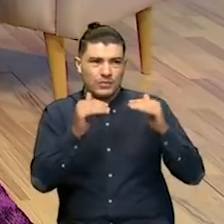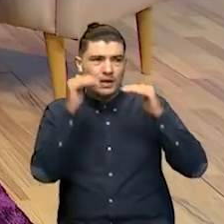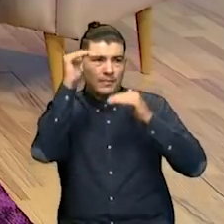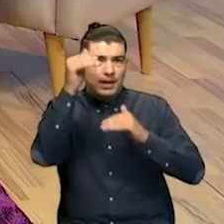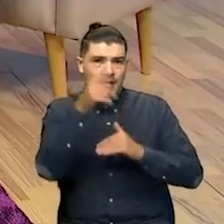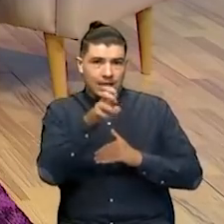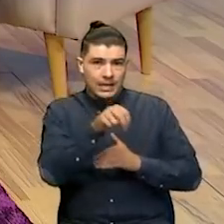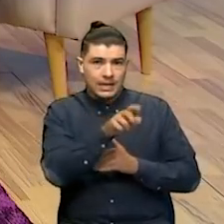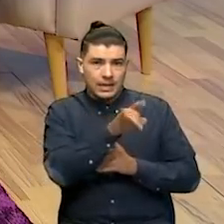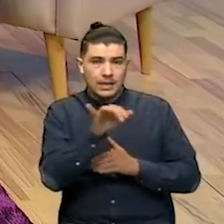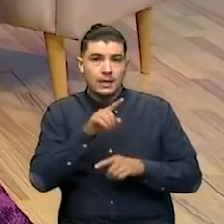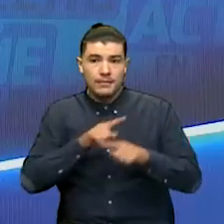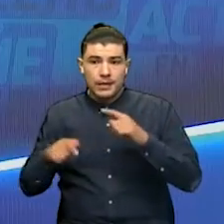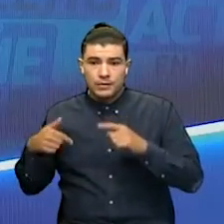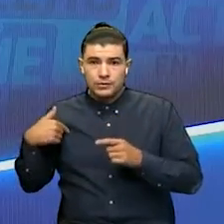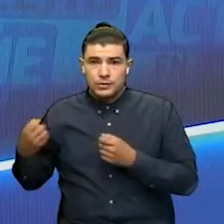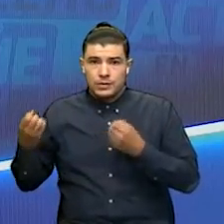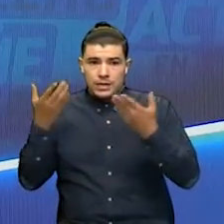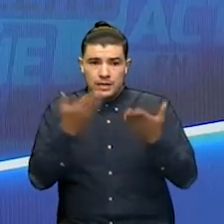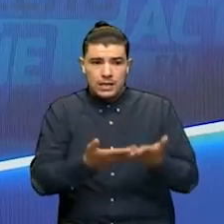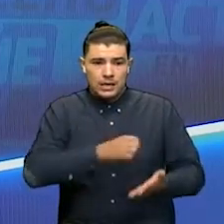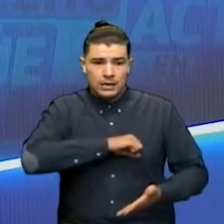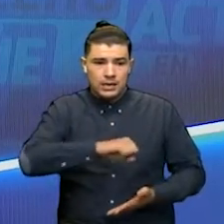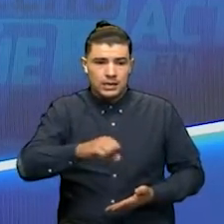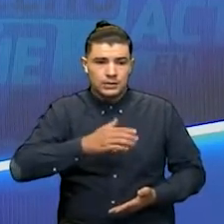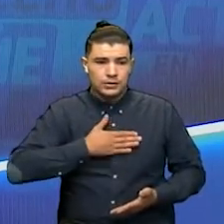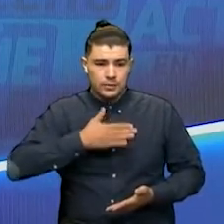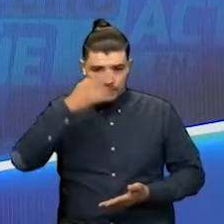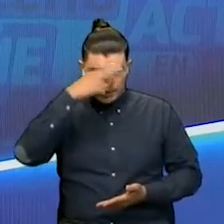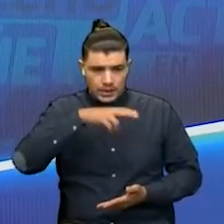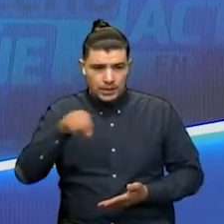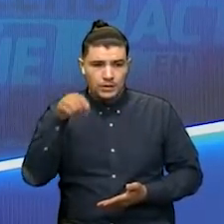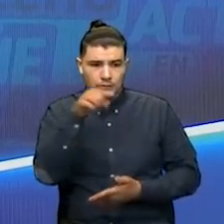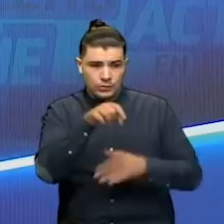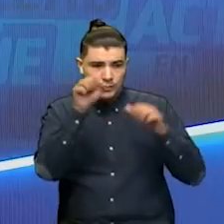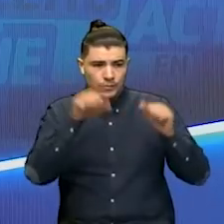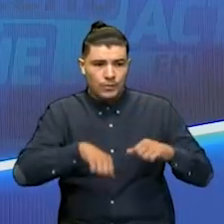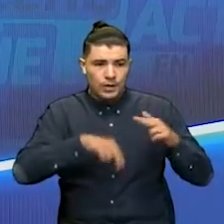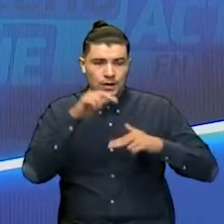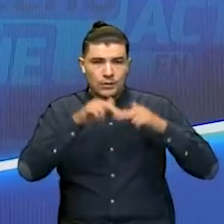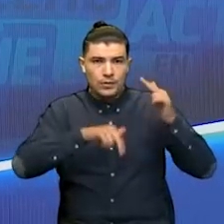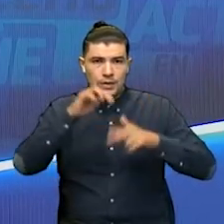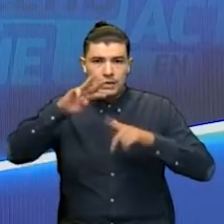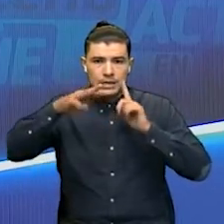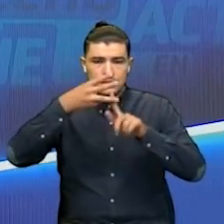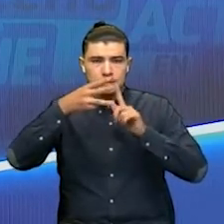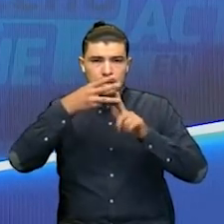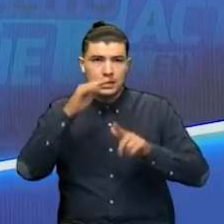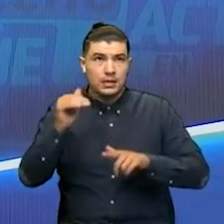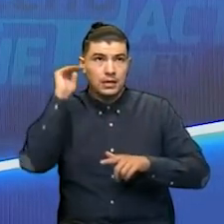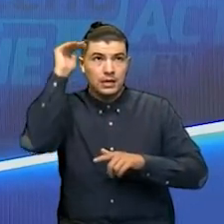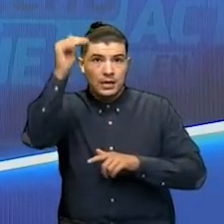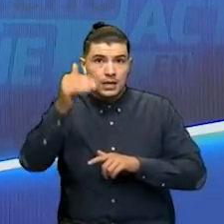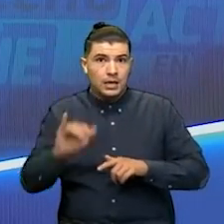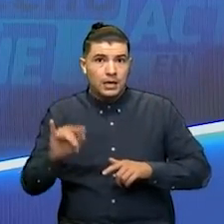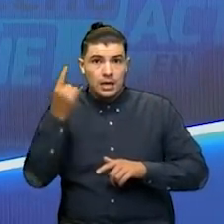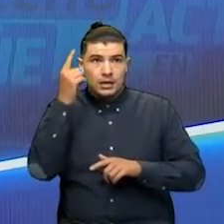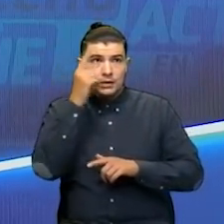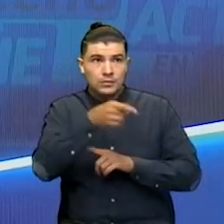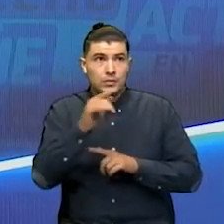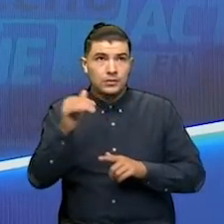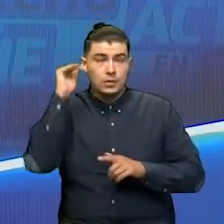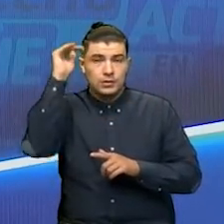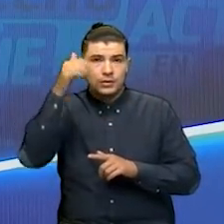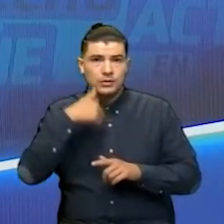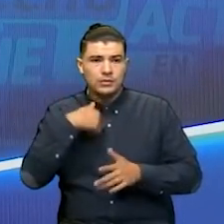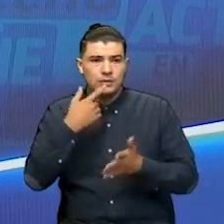Pero yo le cedí el derecho a mi hijo para que él construyera el tercer piso, entonces ahí si en el momento usted no le echa ningún documento,